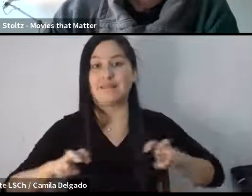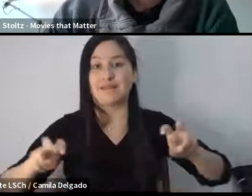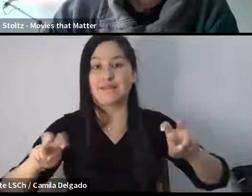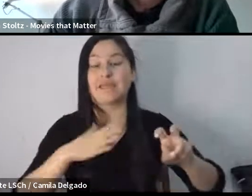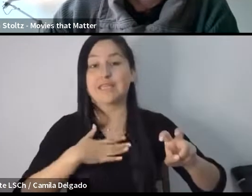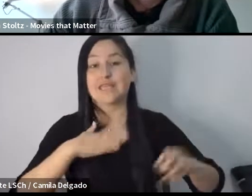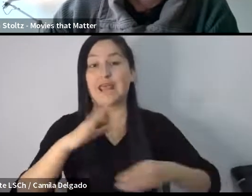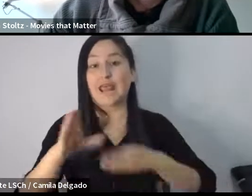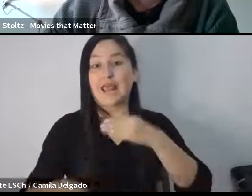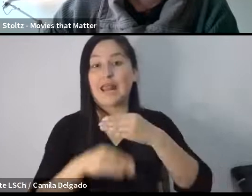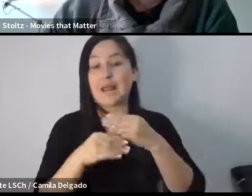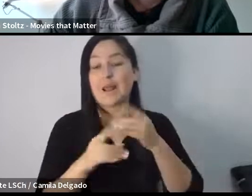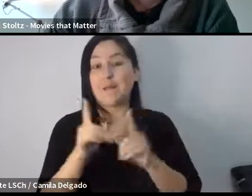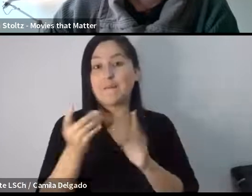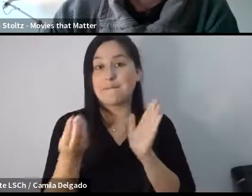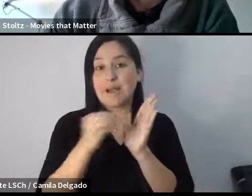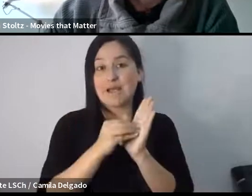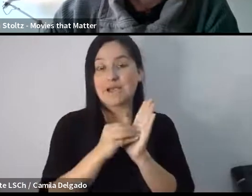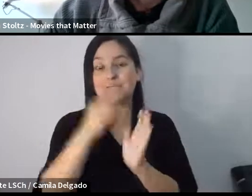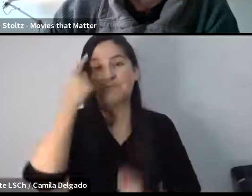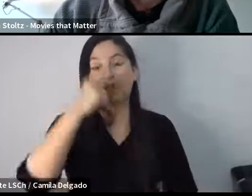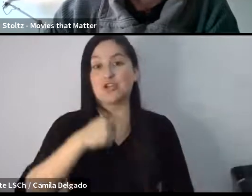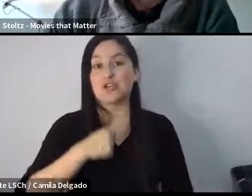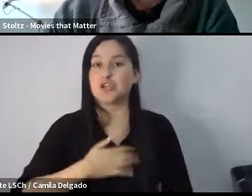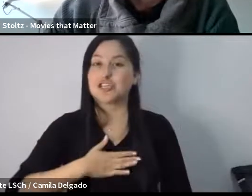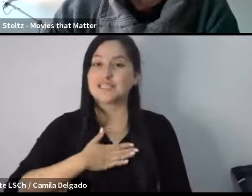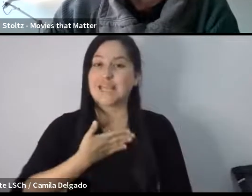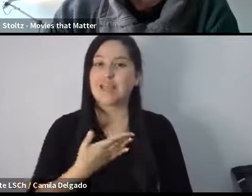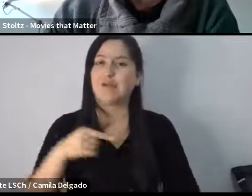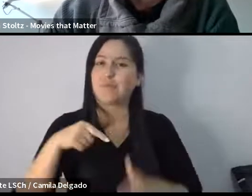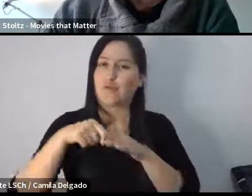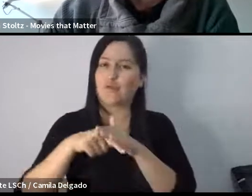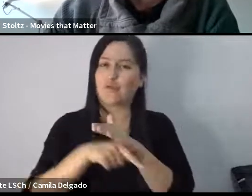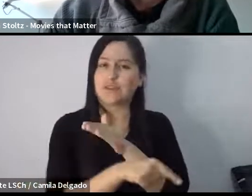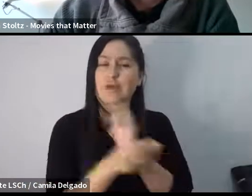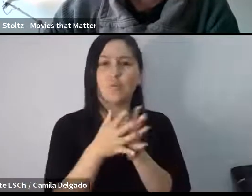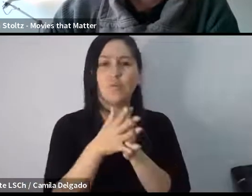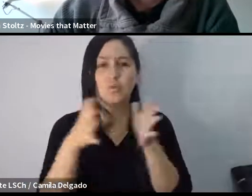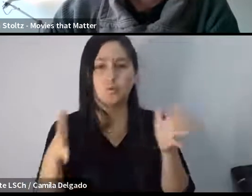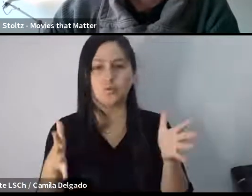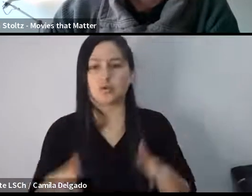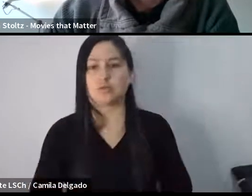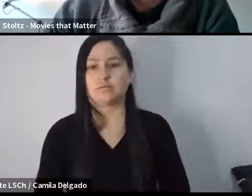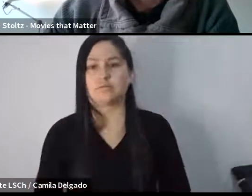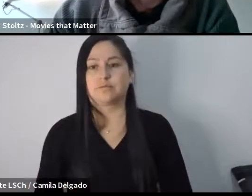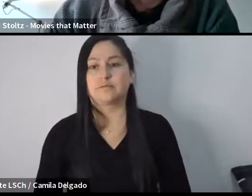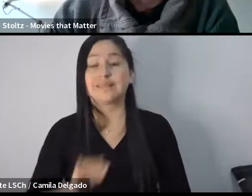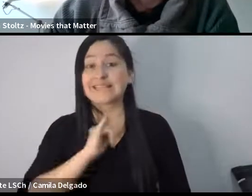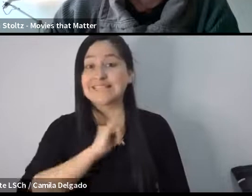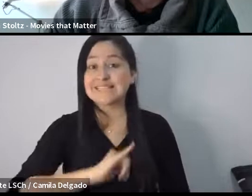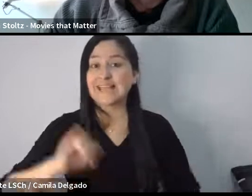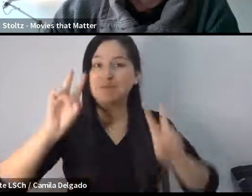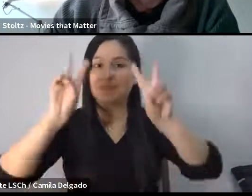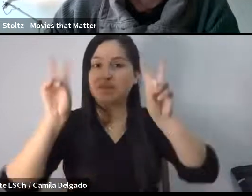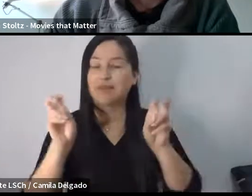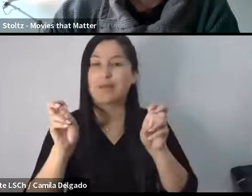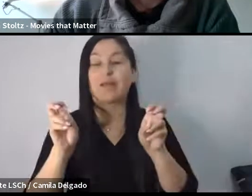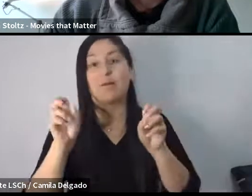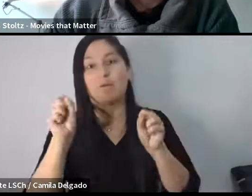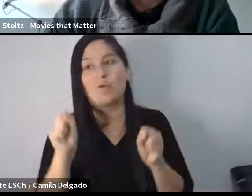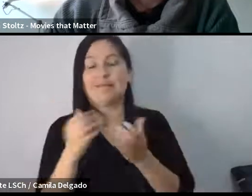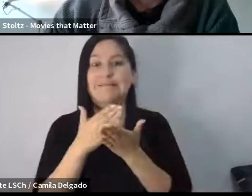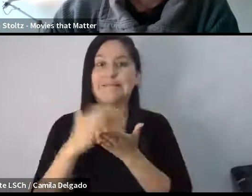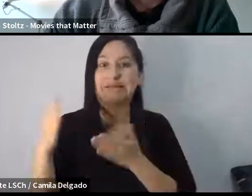pero yo siento que hemos profundizado bastante. Siempre hay temas que pueden quedar fuera, pero creo que